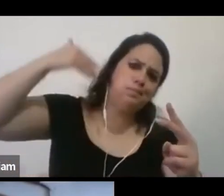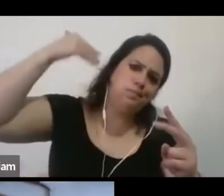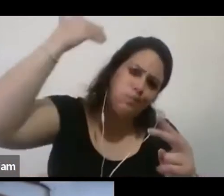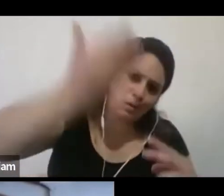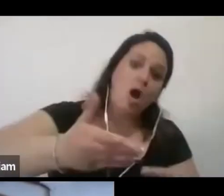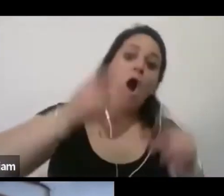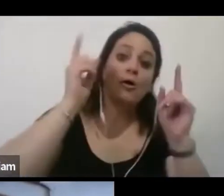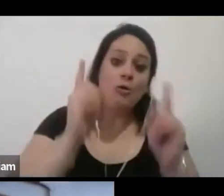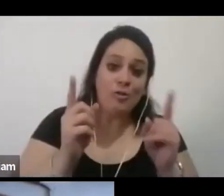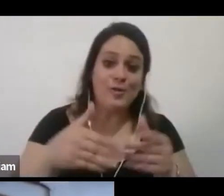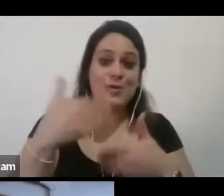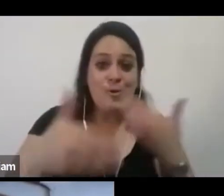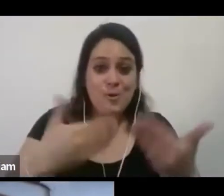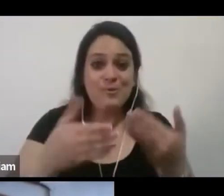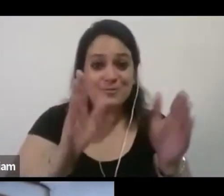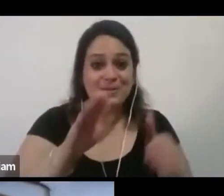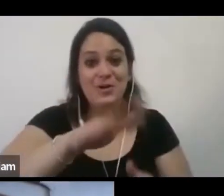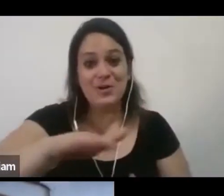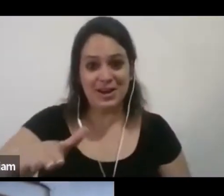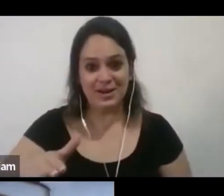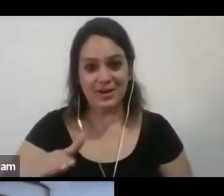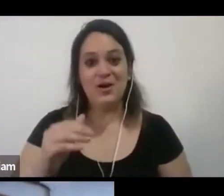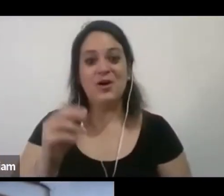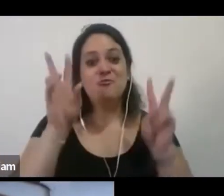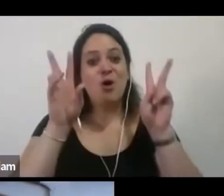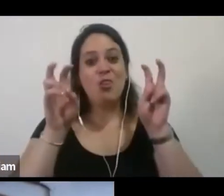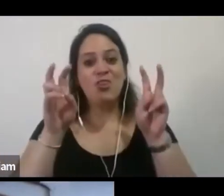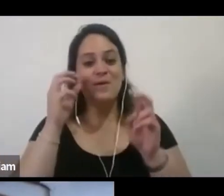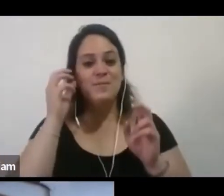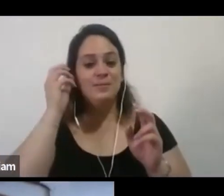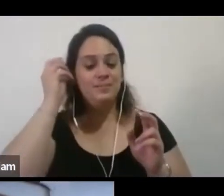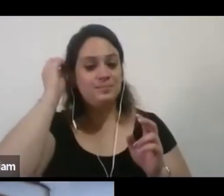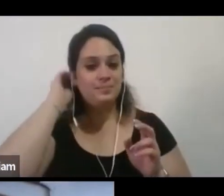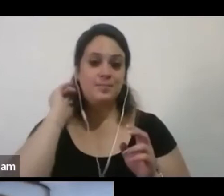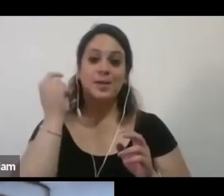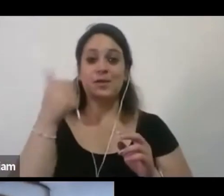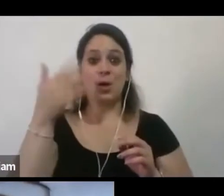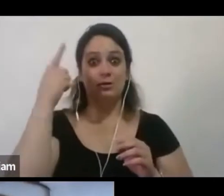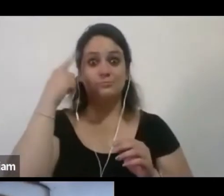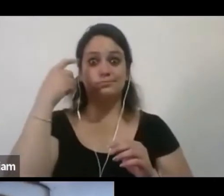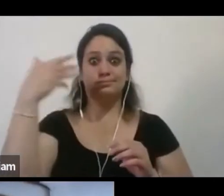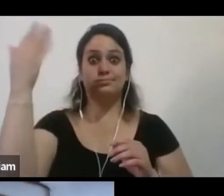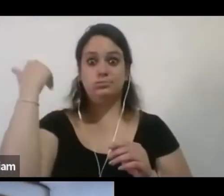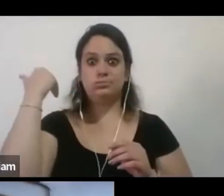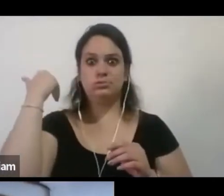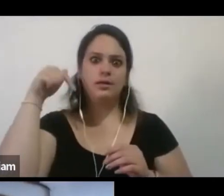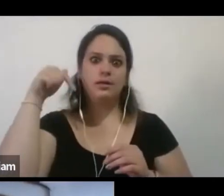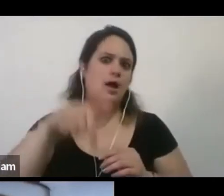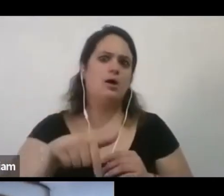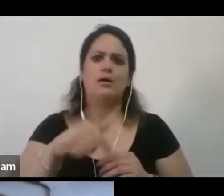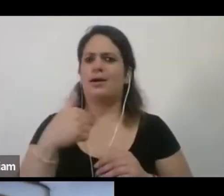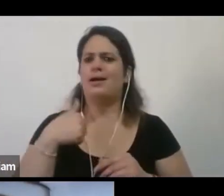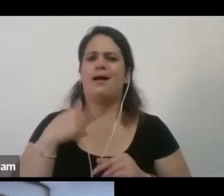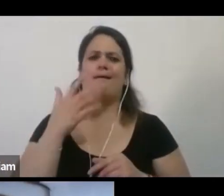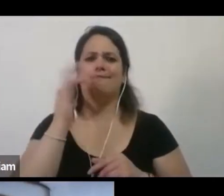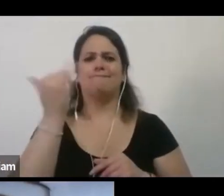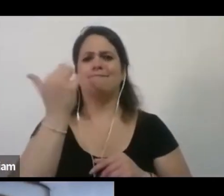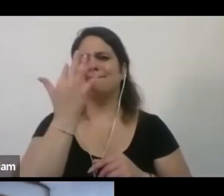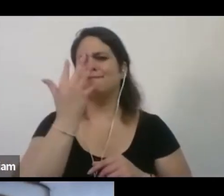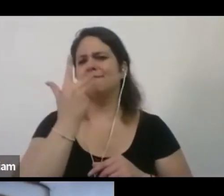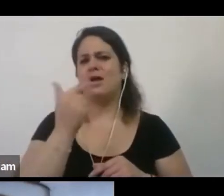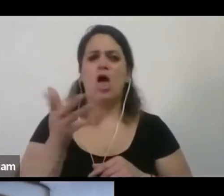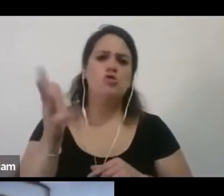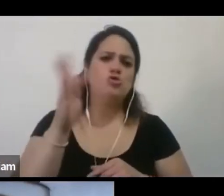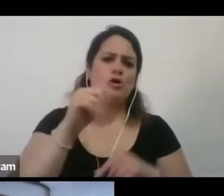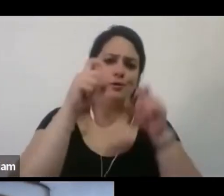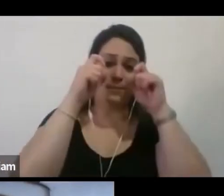una temática que la aprendí, y hoy creo que es la pasión por la que me levanto todos los días,